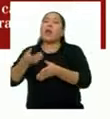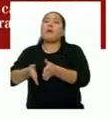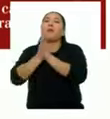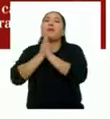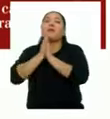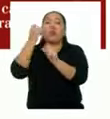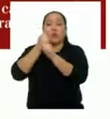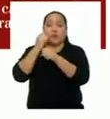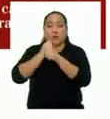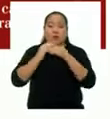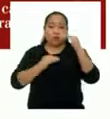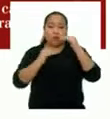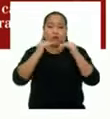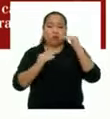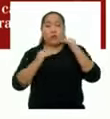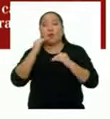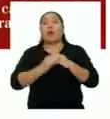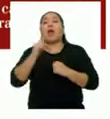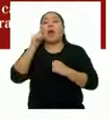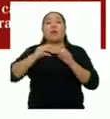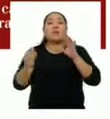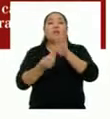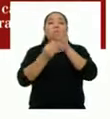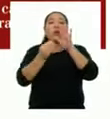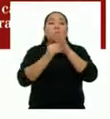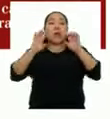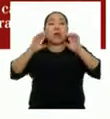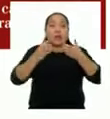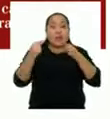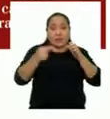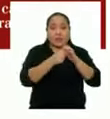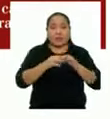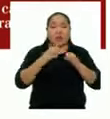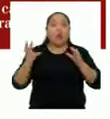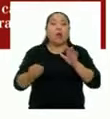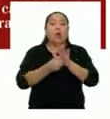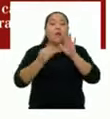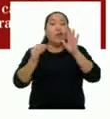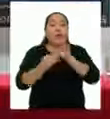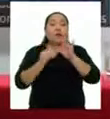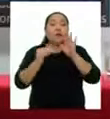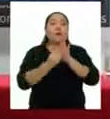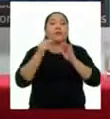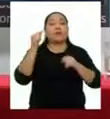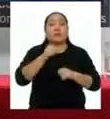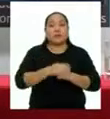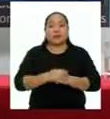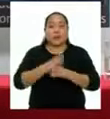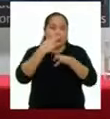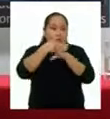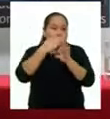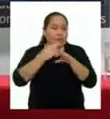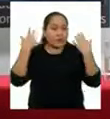la sugerencia de cursos de capacitación a fin de aumentar los niveles de empleabilidad. Estas herramientas ya estarán implementadas a